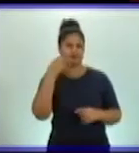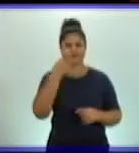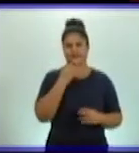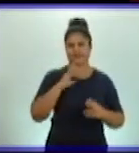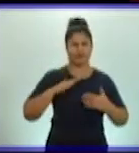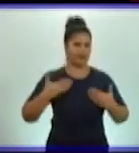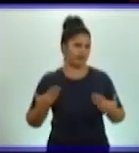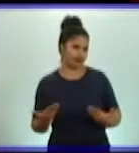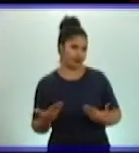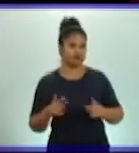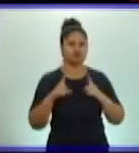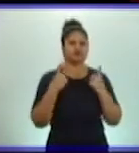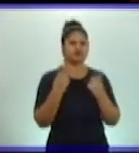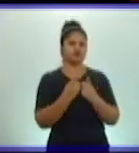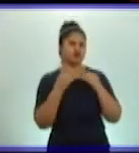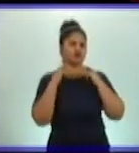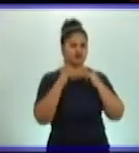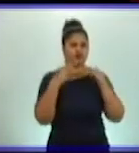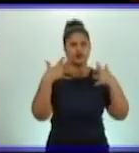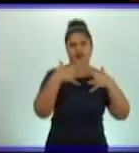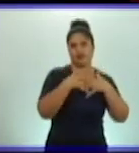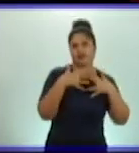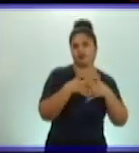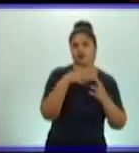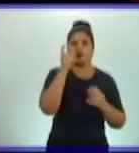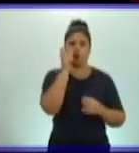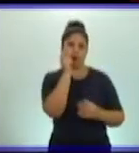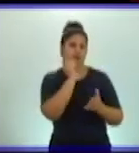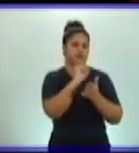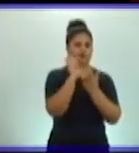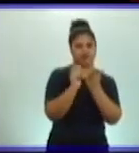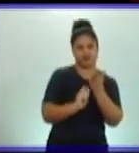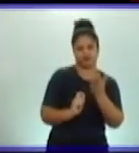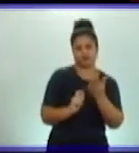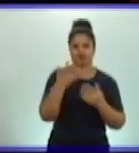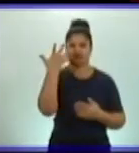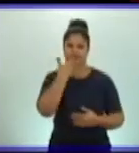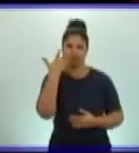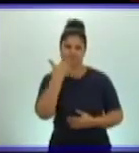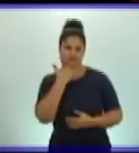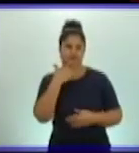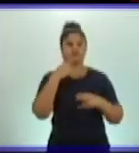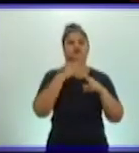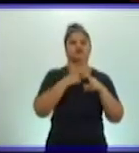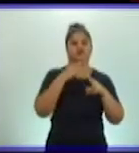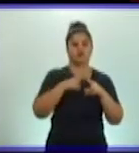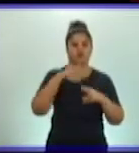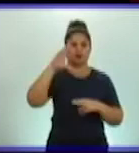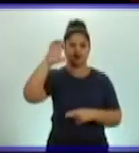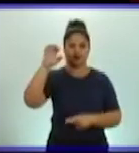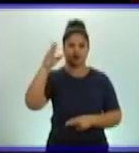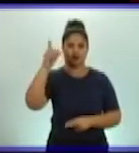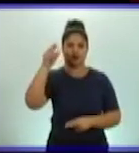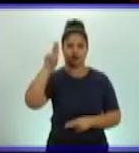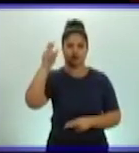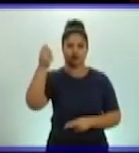escritor maravilloso. Hoy vamos a recordar a Eduardo Galeano, que precisamente el próximo lunes cumple